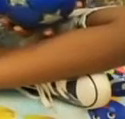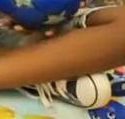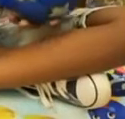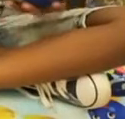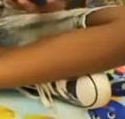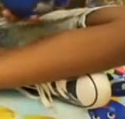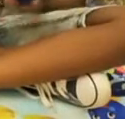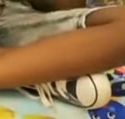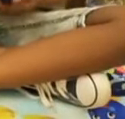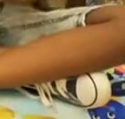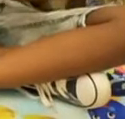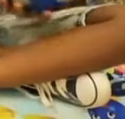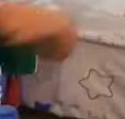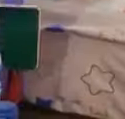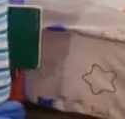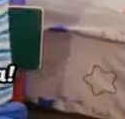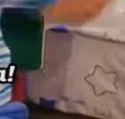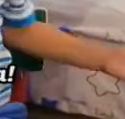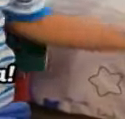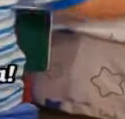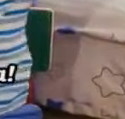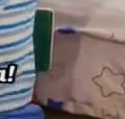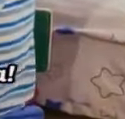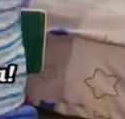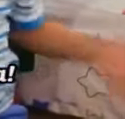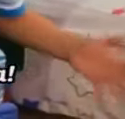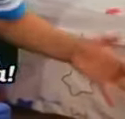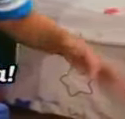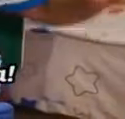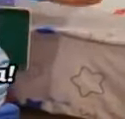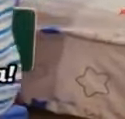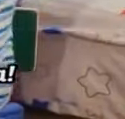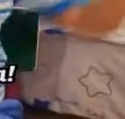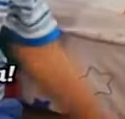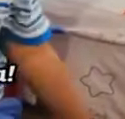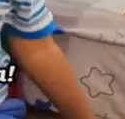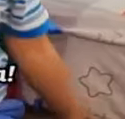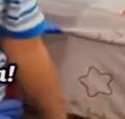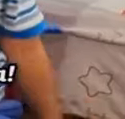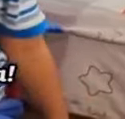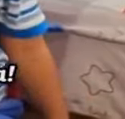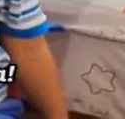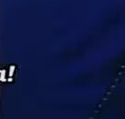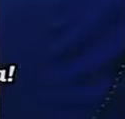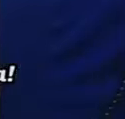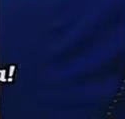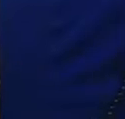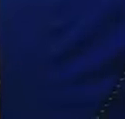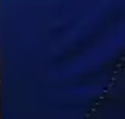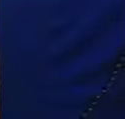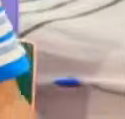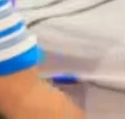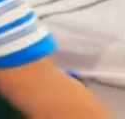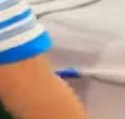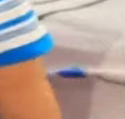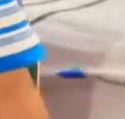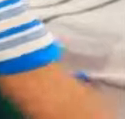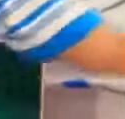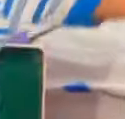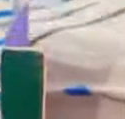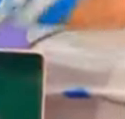brasileña de telenovela insana. Y es mala, mala, malísima. La